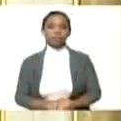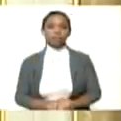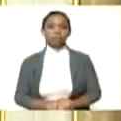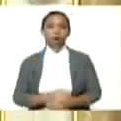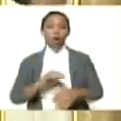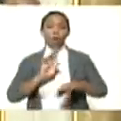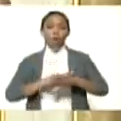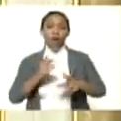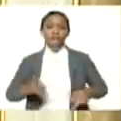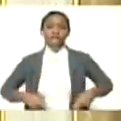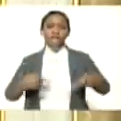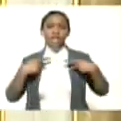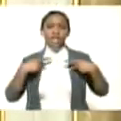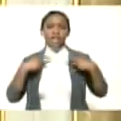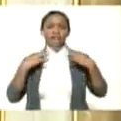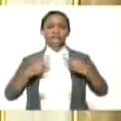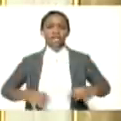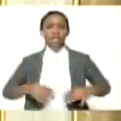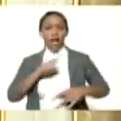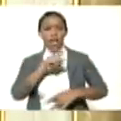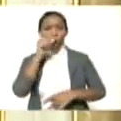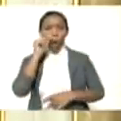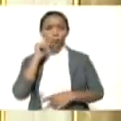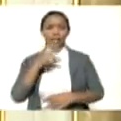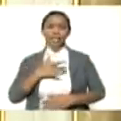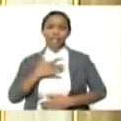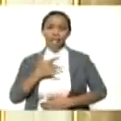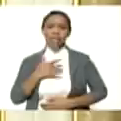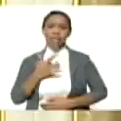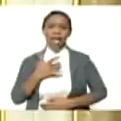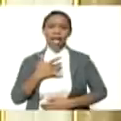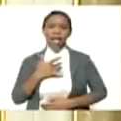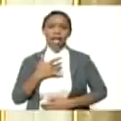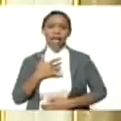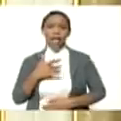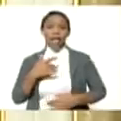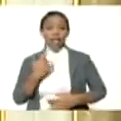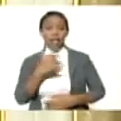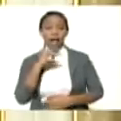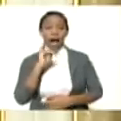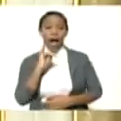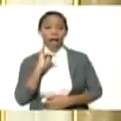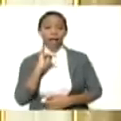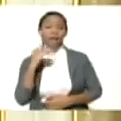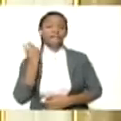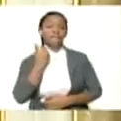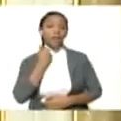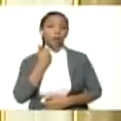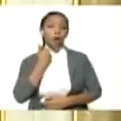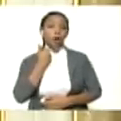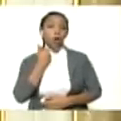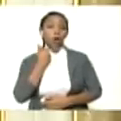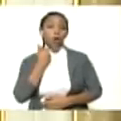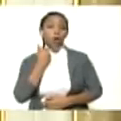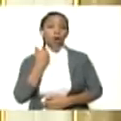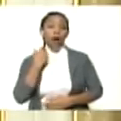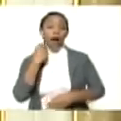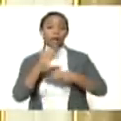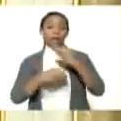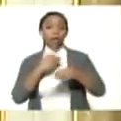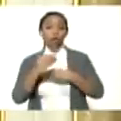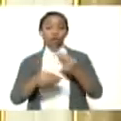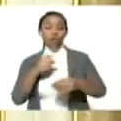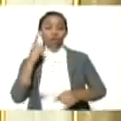por la vida física de este hombre. Él sentía que estaba enfermo, incumpliendo con